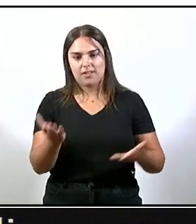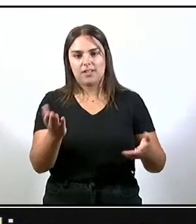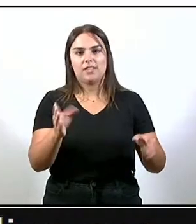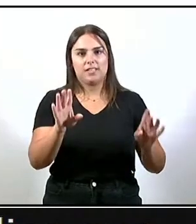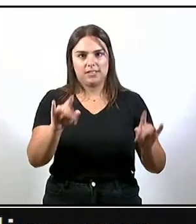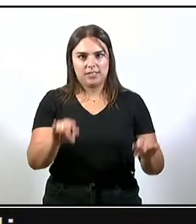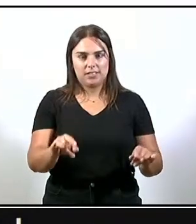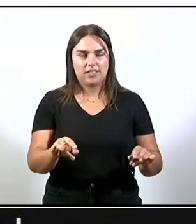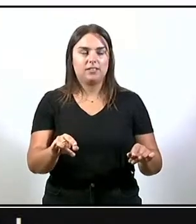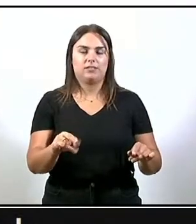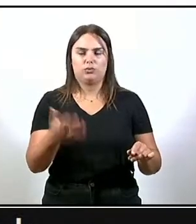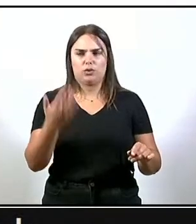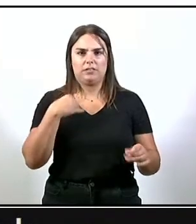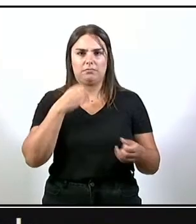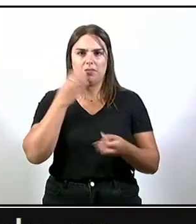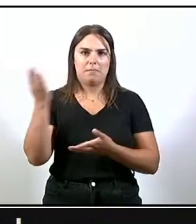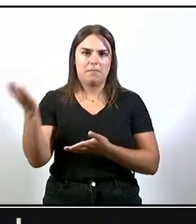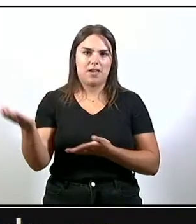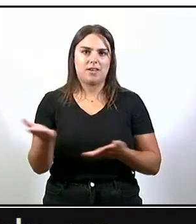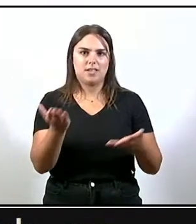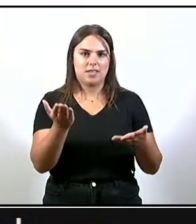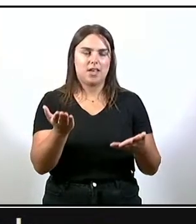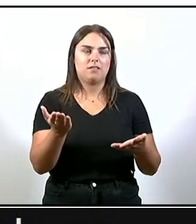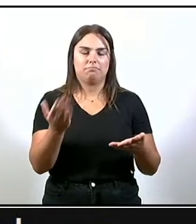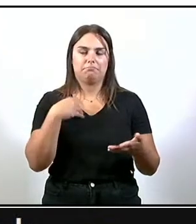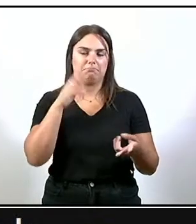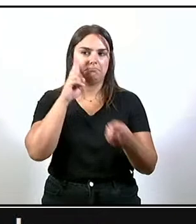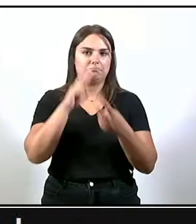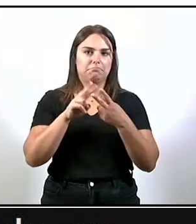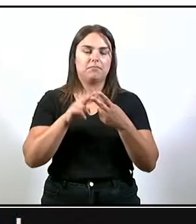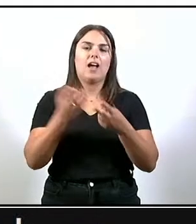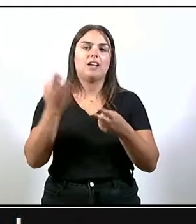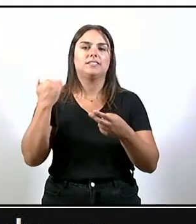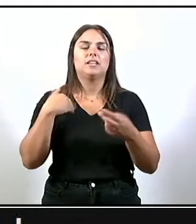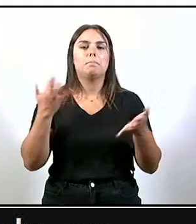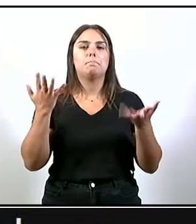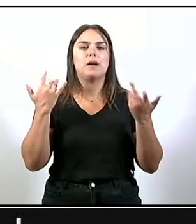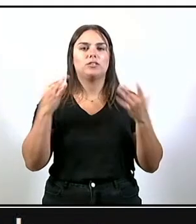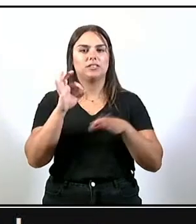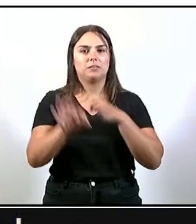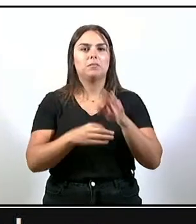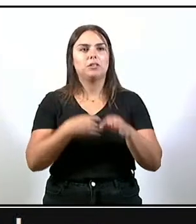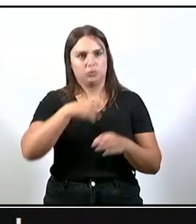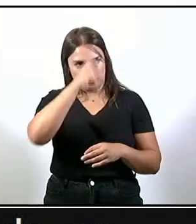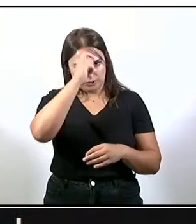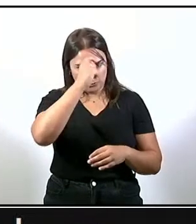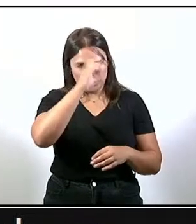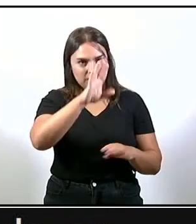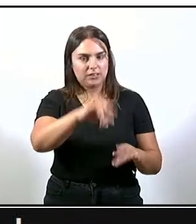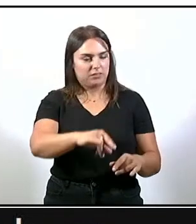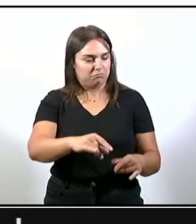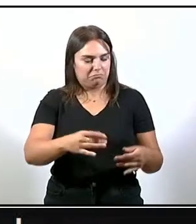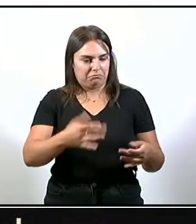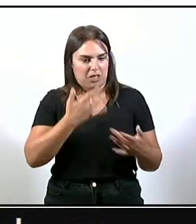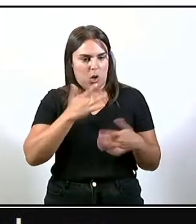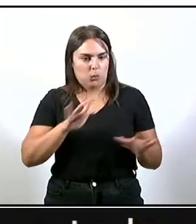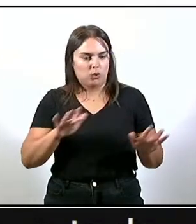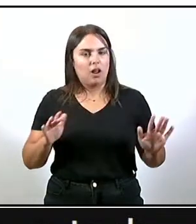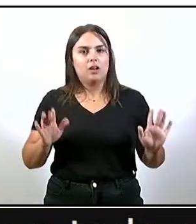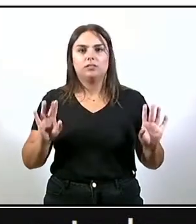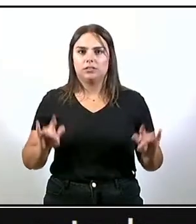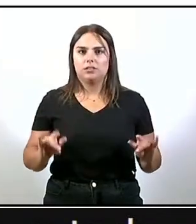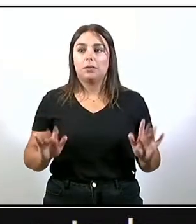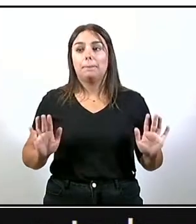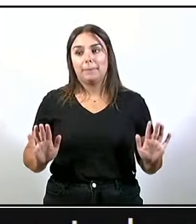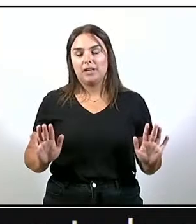encontré en el patio de los Naranjos en la puerta de la Asamblea y lo saludé amablemente y cordialmente, ¿no? Pero yo en